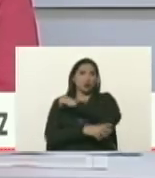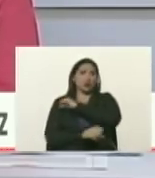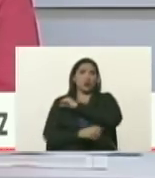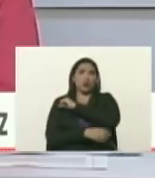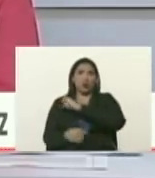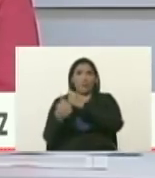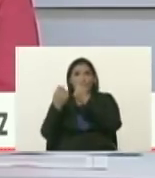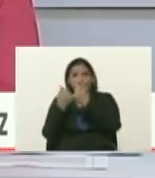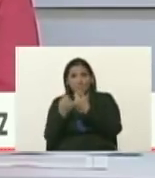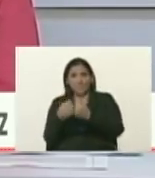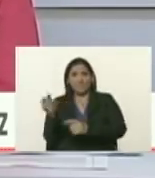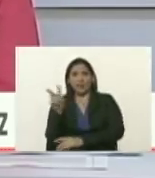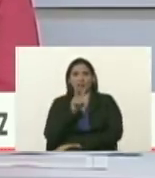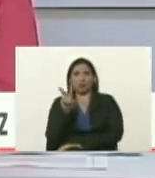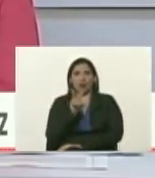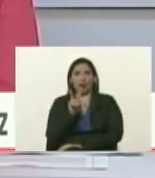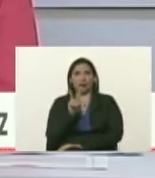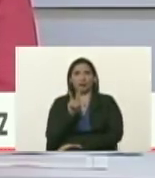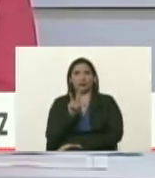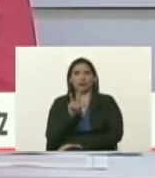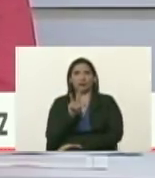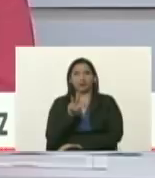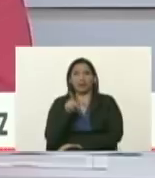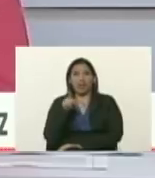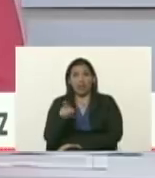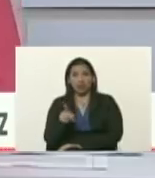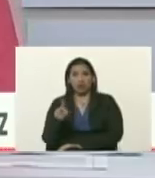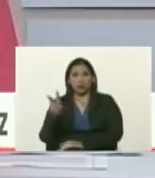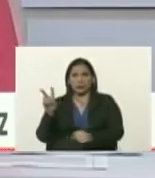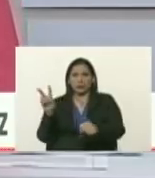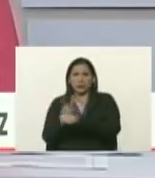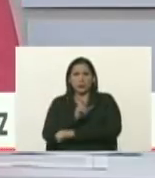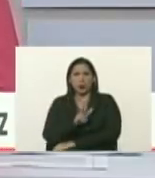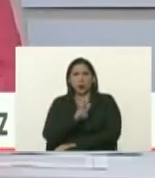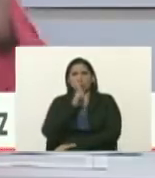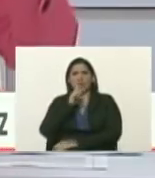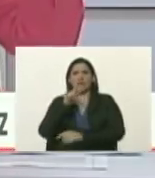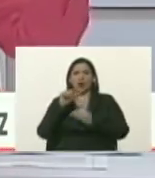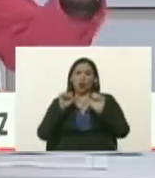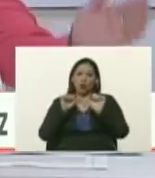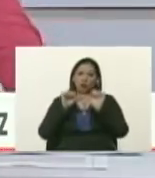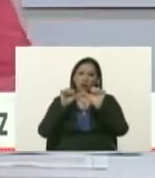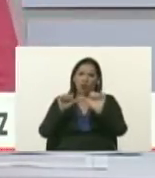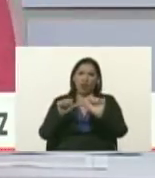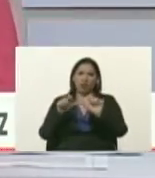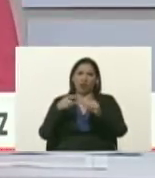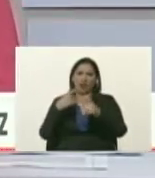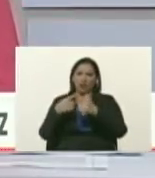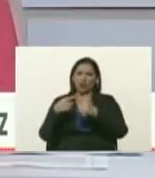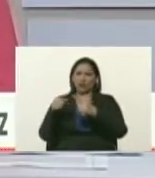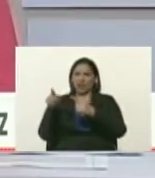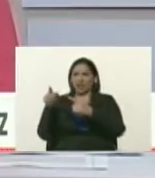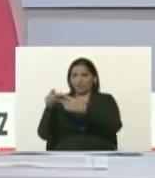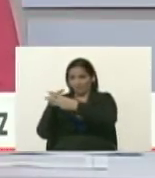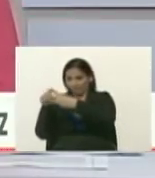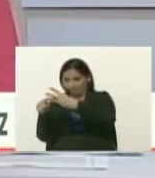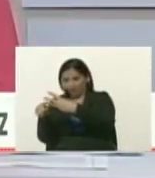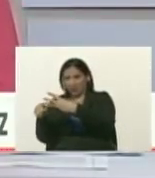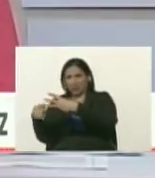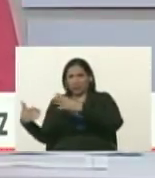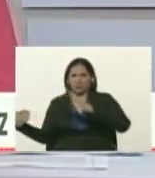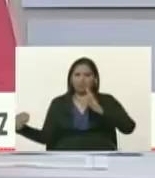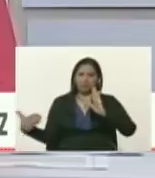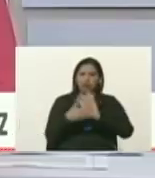de sus recursos. Es un delito continuado. Han ido contra los recursos financieros